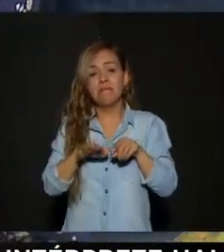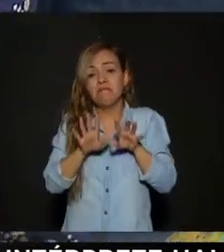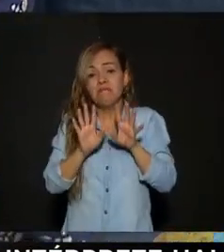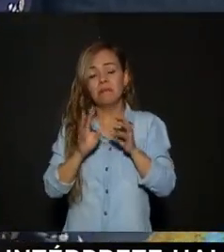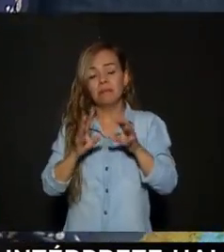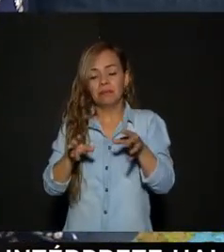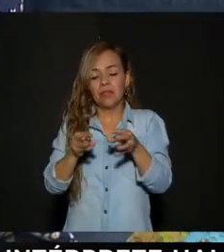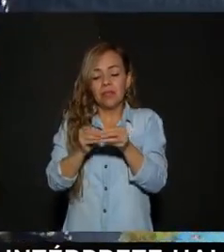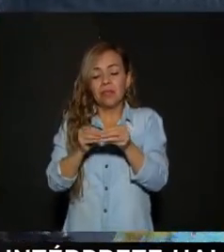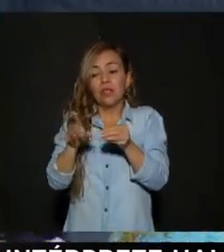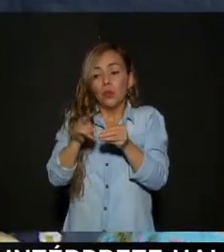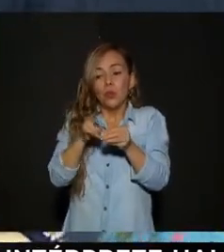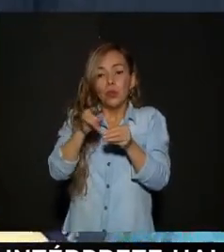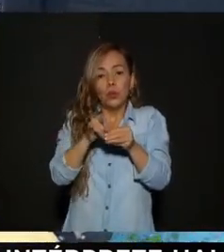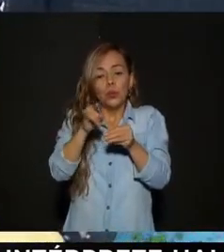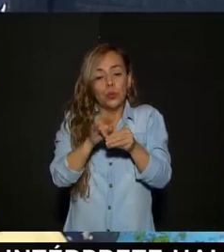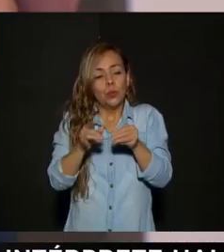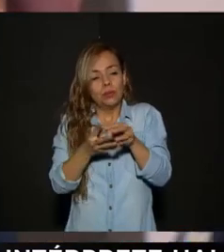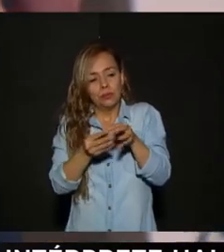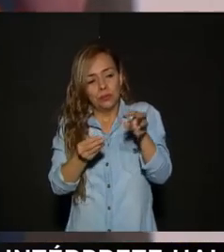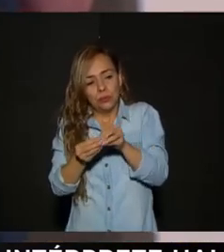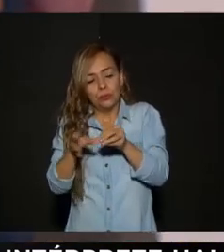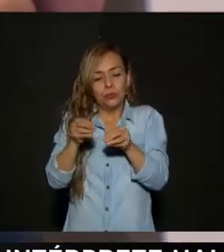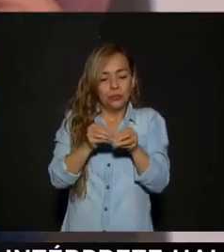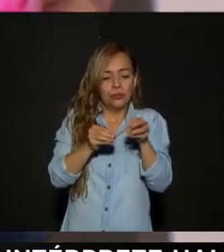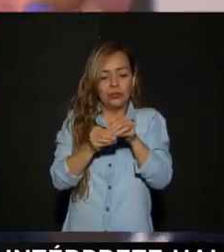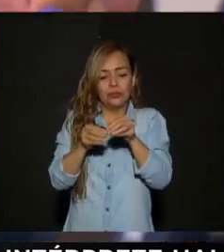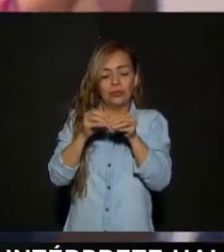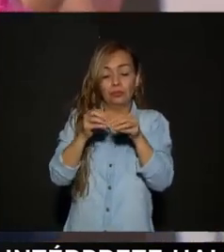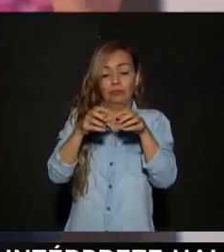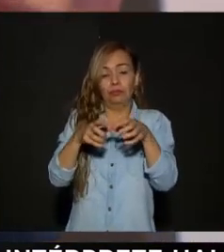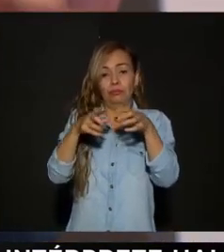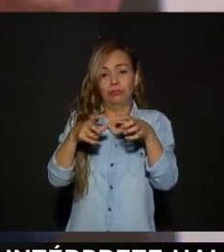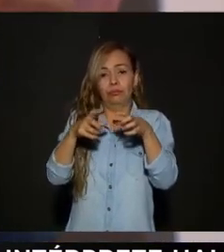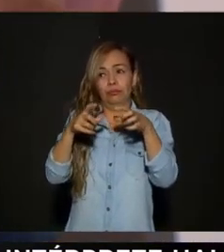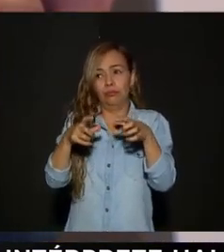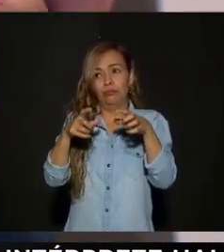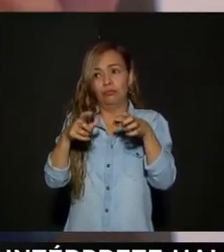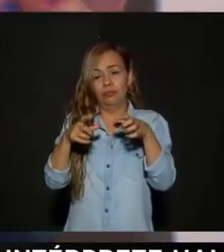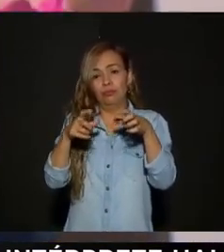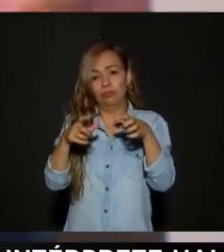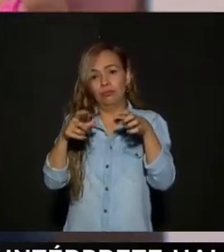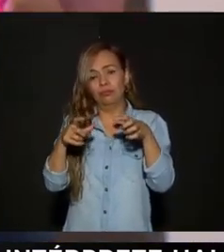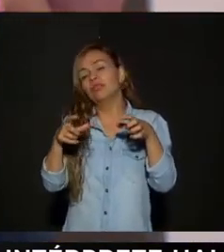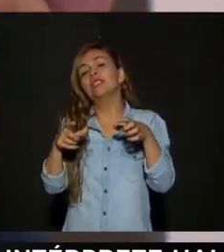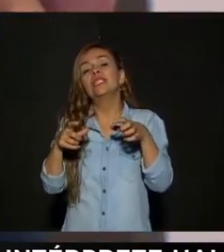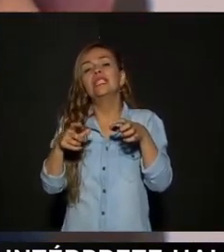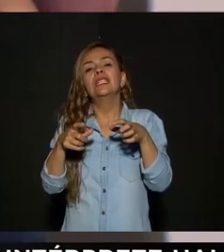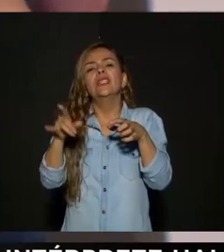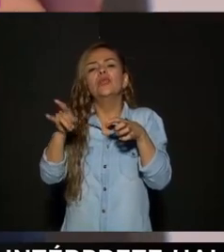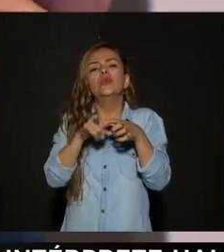a traer más polvo, más planetesimales, se hicieron más grandes y este polvo empezó a formarse. ¿Qué los